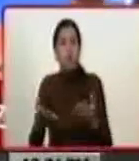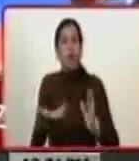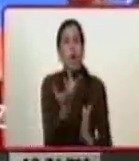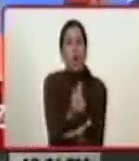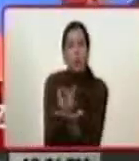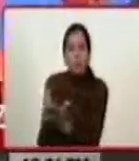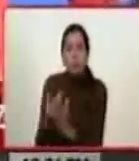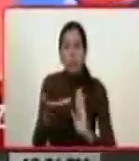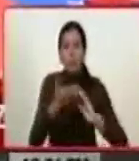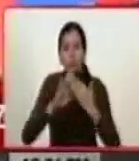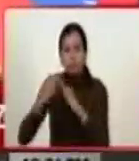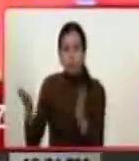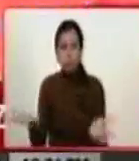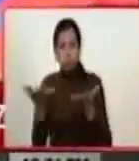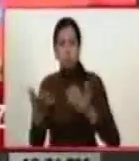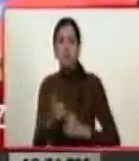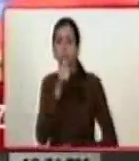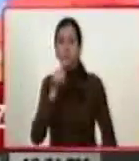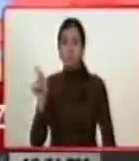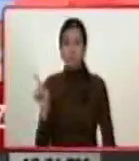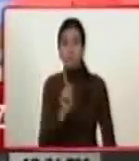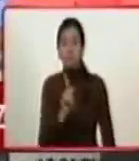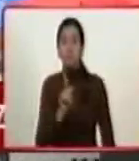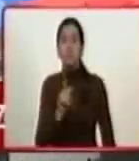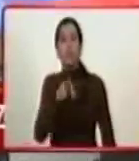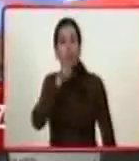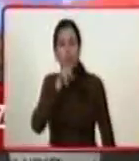en revolución con ustedes